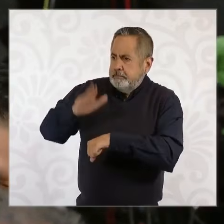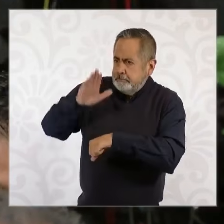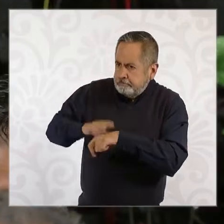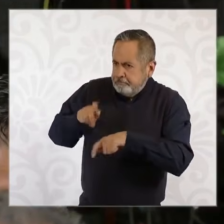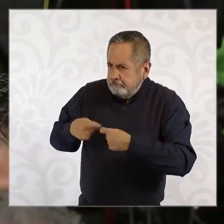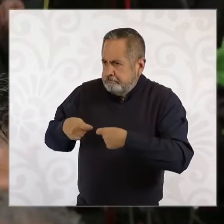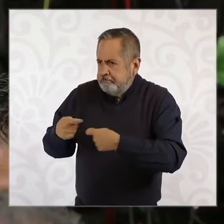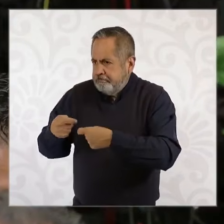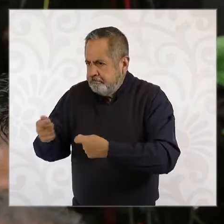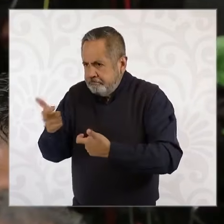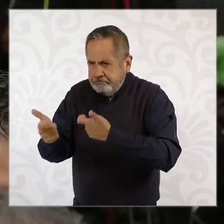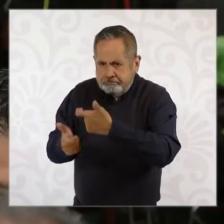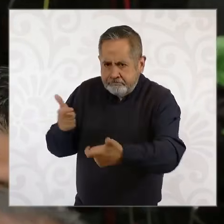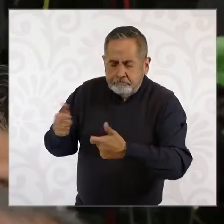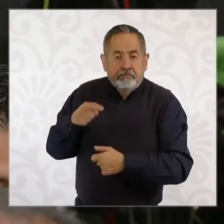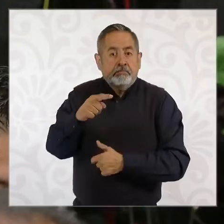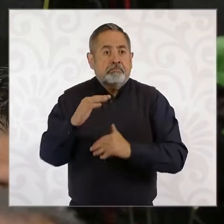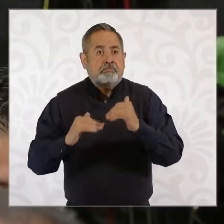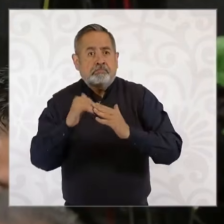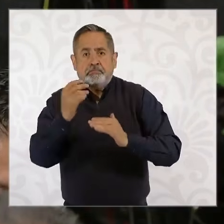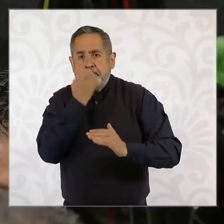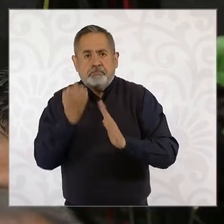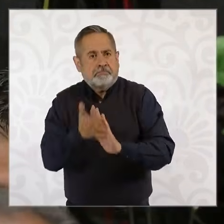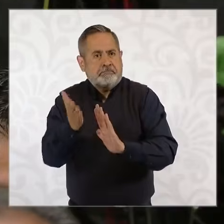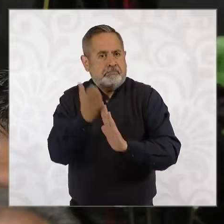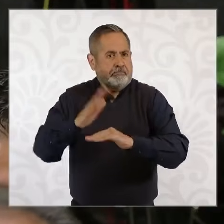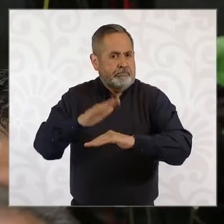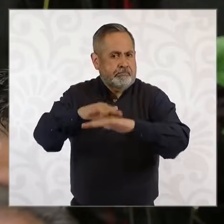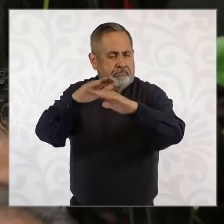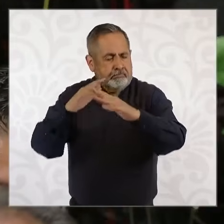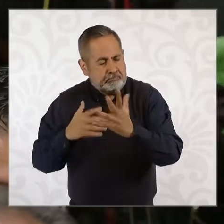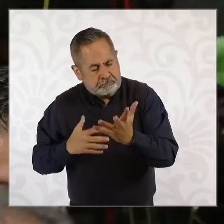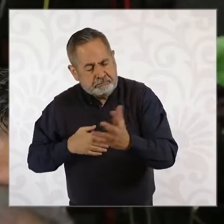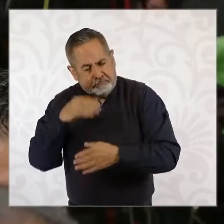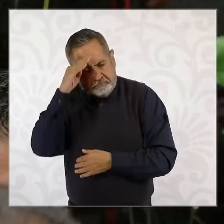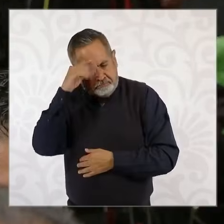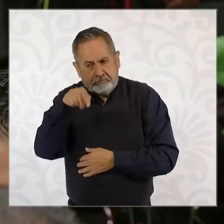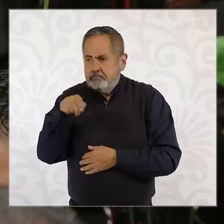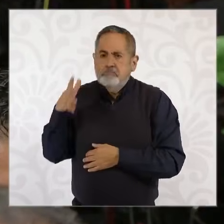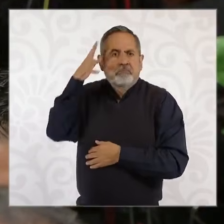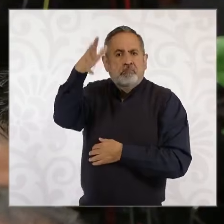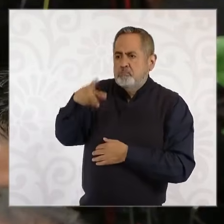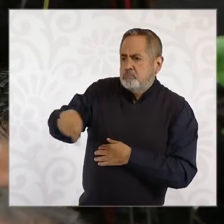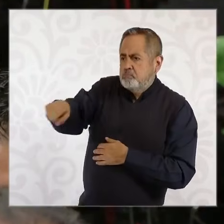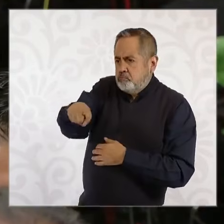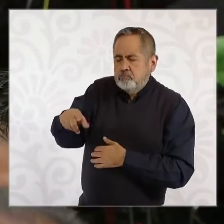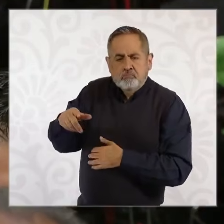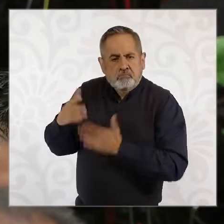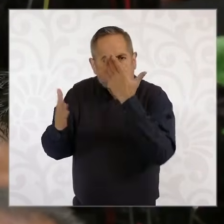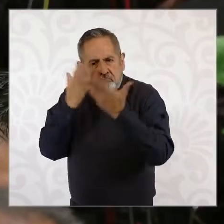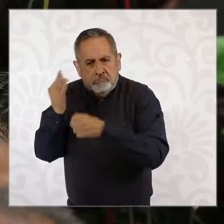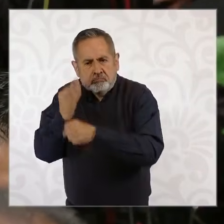infraestructura, ¿cómo se prepara México para estos nuevos profesionales que en un futuro tendrán